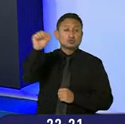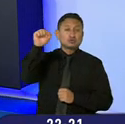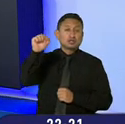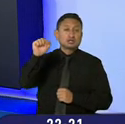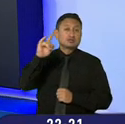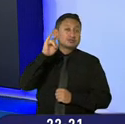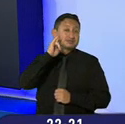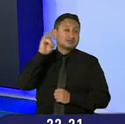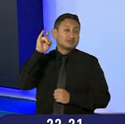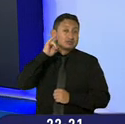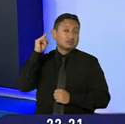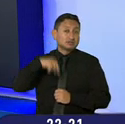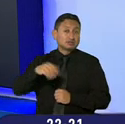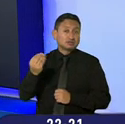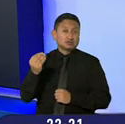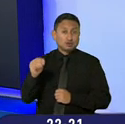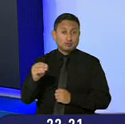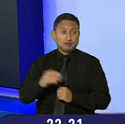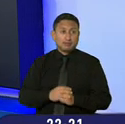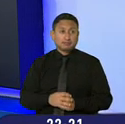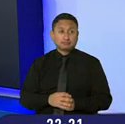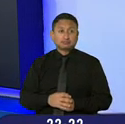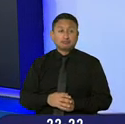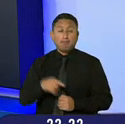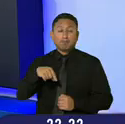y adolescentes de nuestro país.